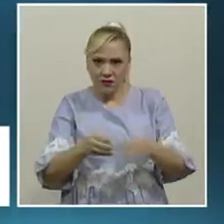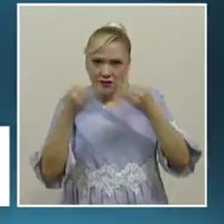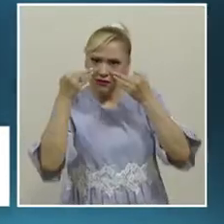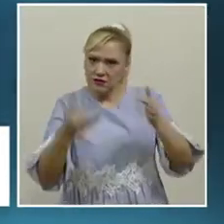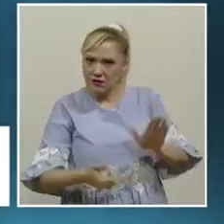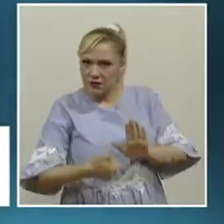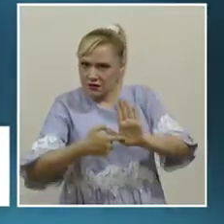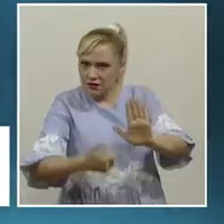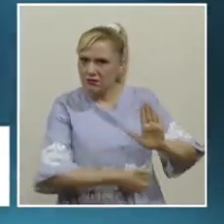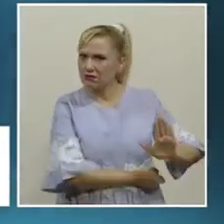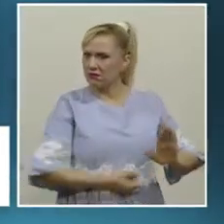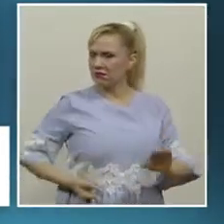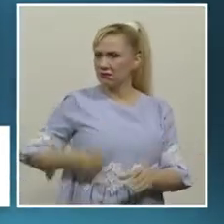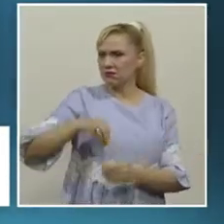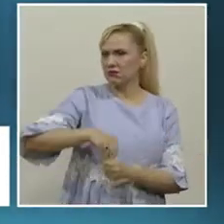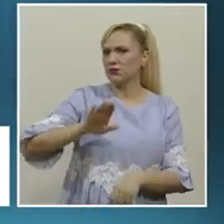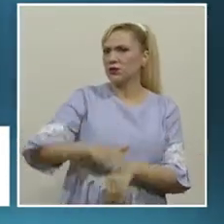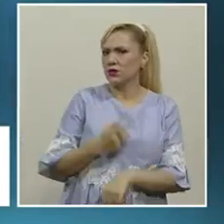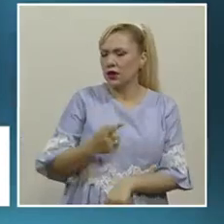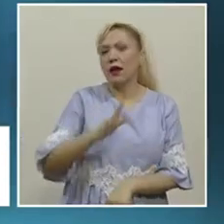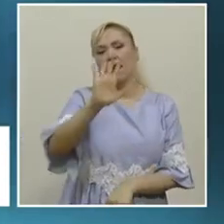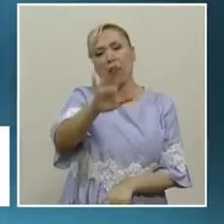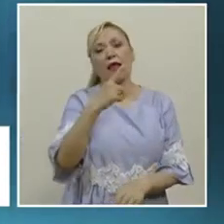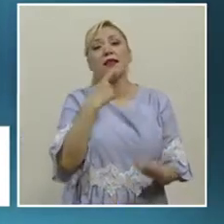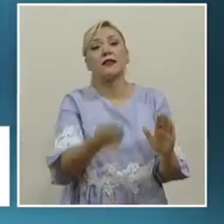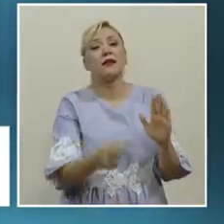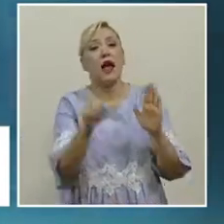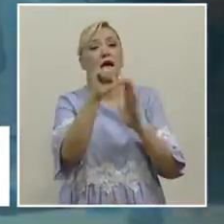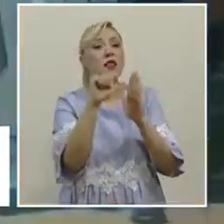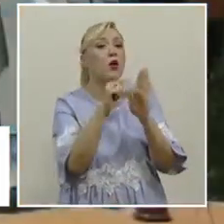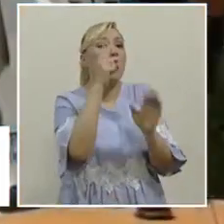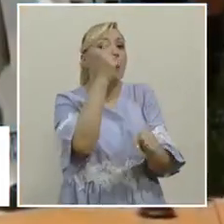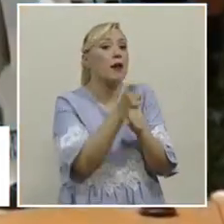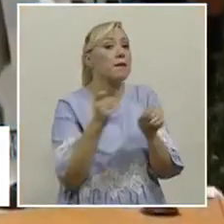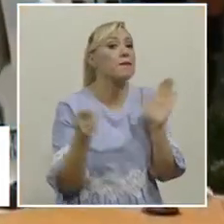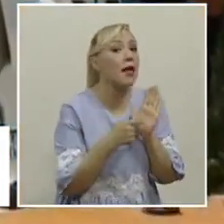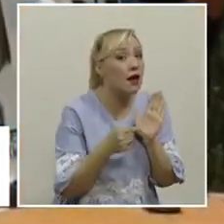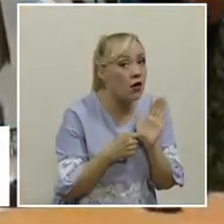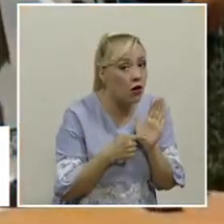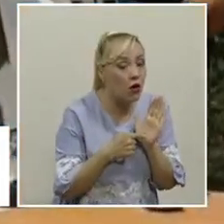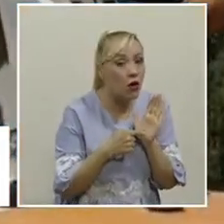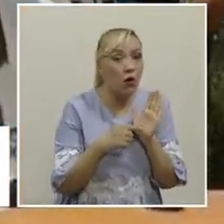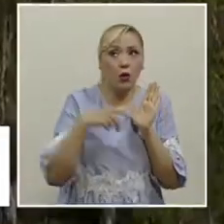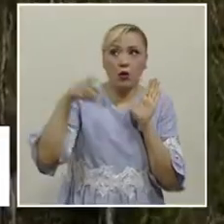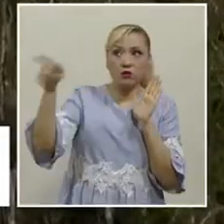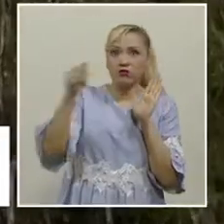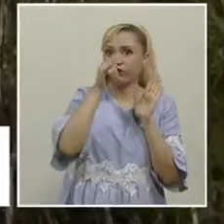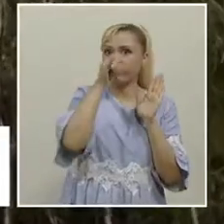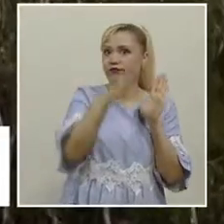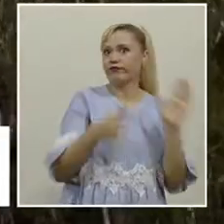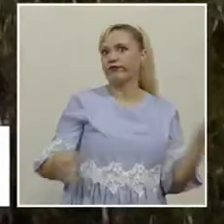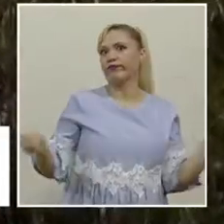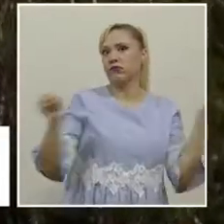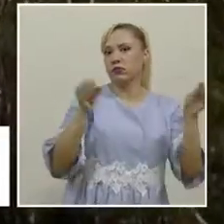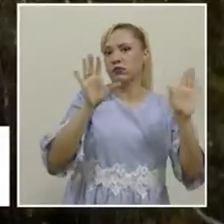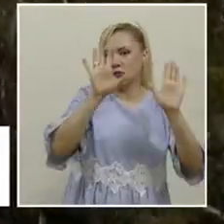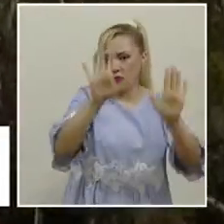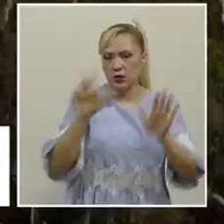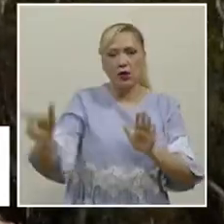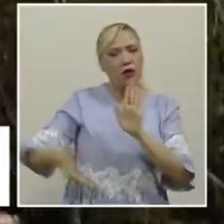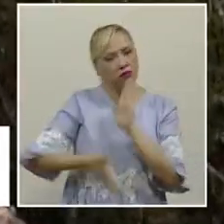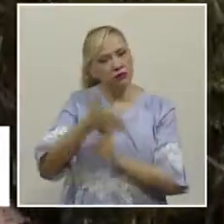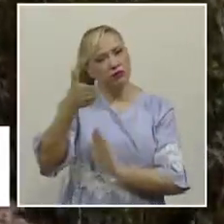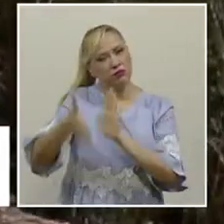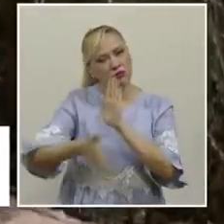nacional. Ello porque el artículo 1 del acuerdo impugnado permitía que toda la información relacionada con esas obras y